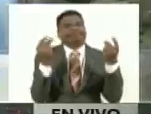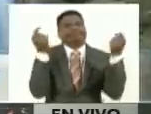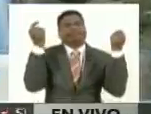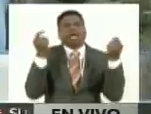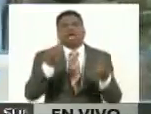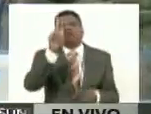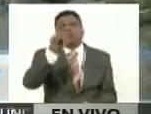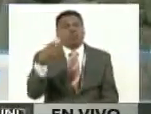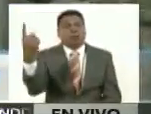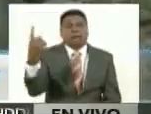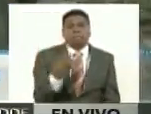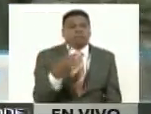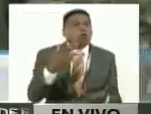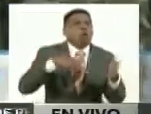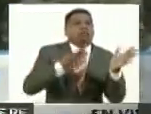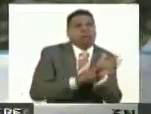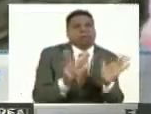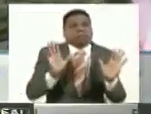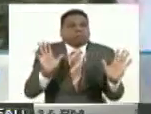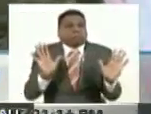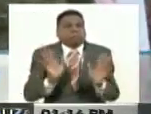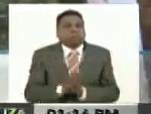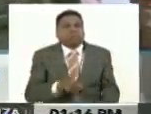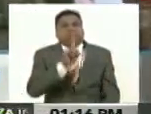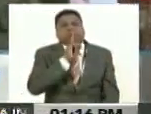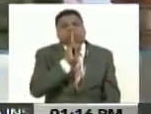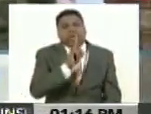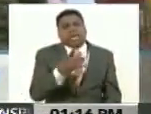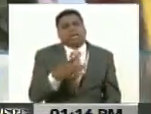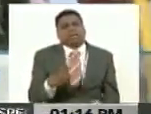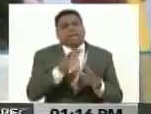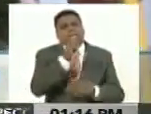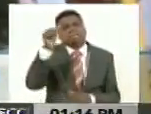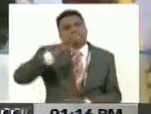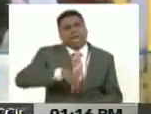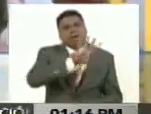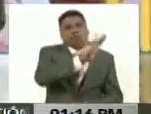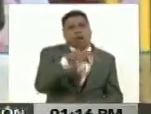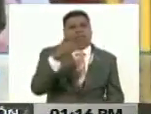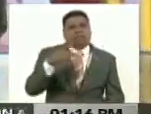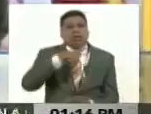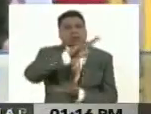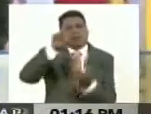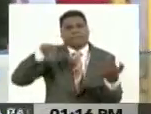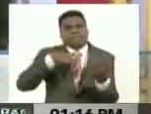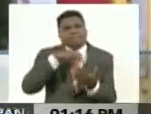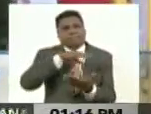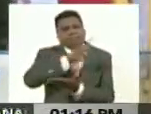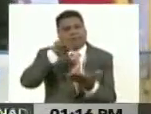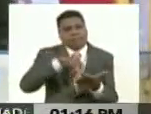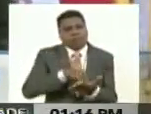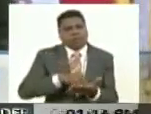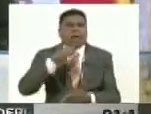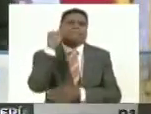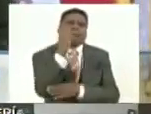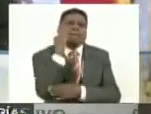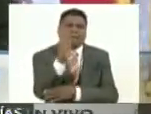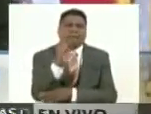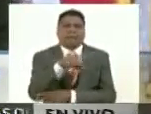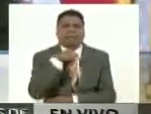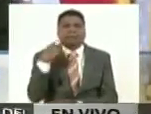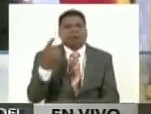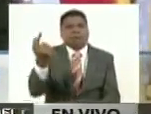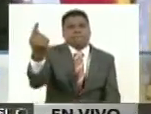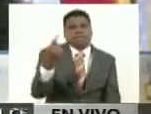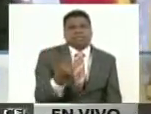nunca aparecían. Era tan perversa la Cuarta República en la represión que los asesinaban, y cuando